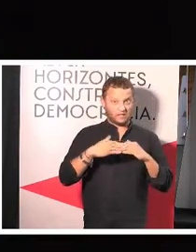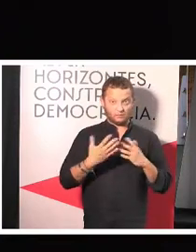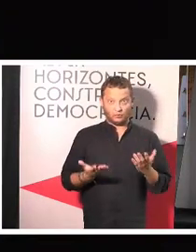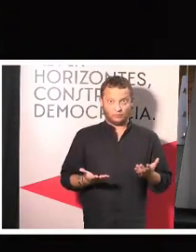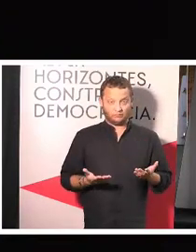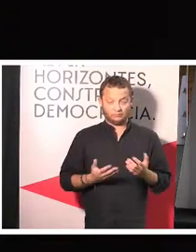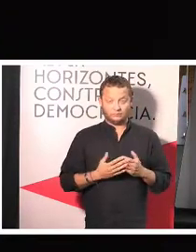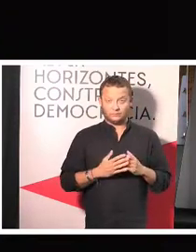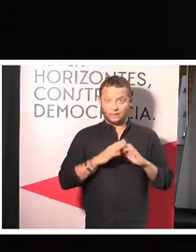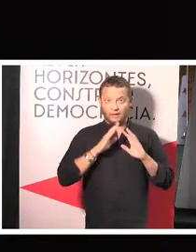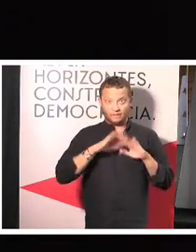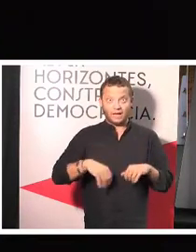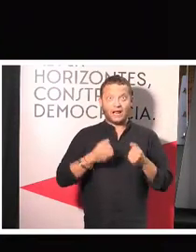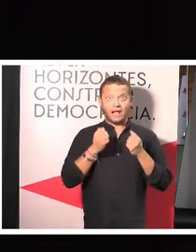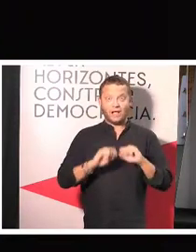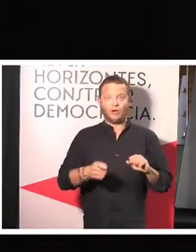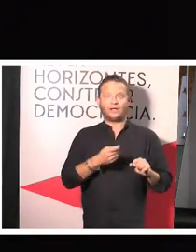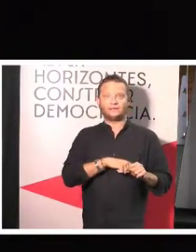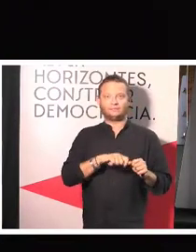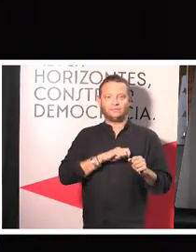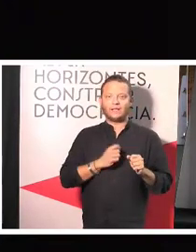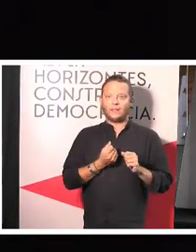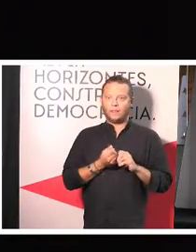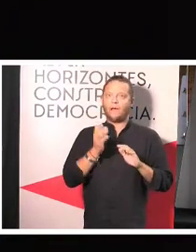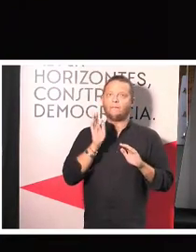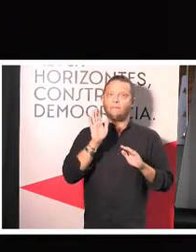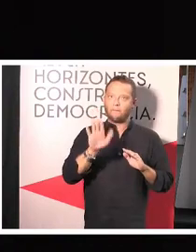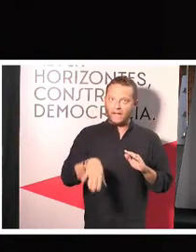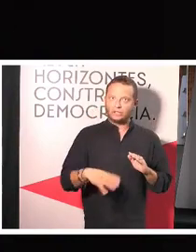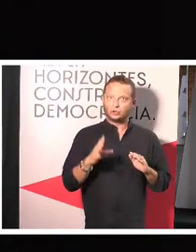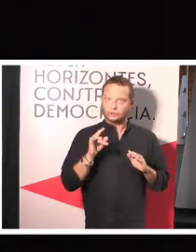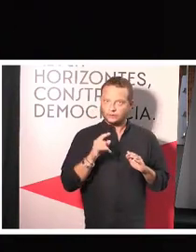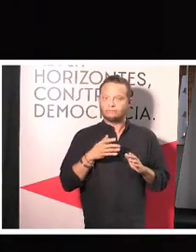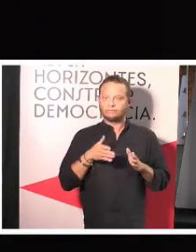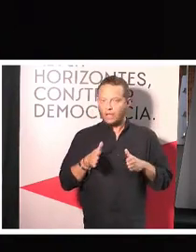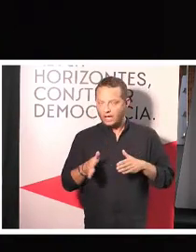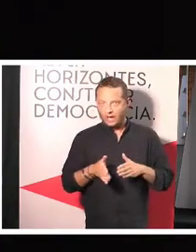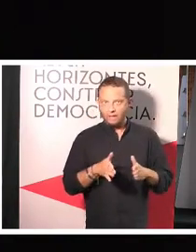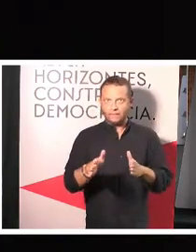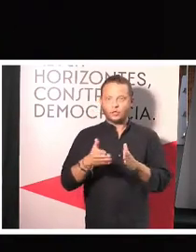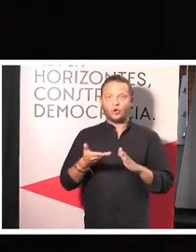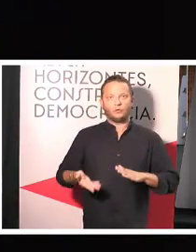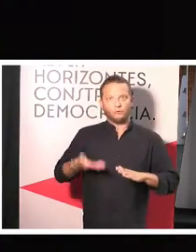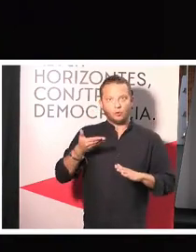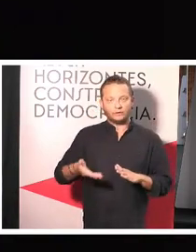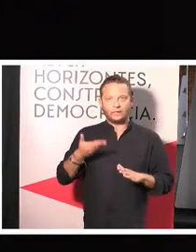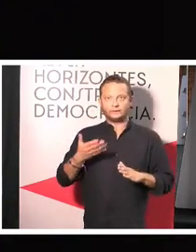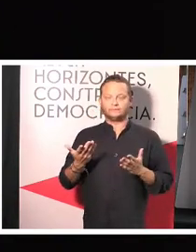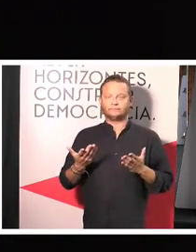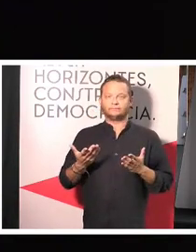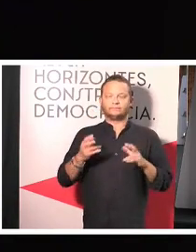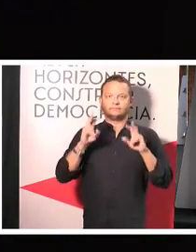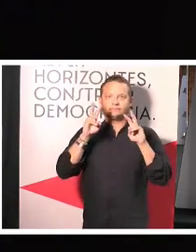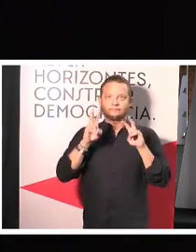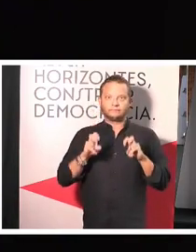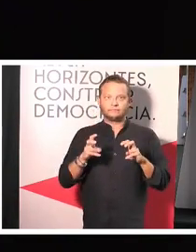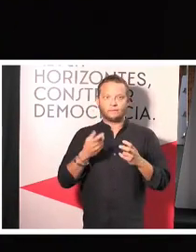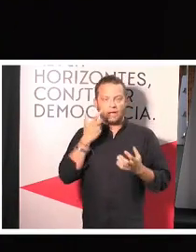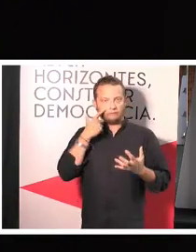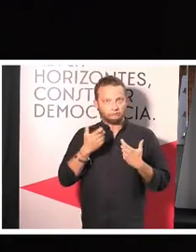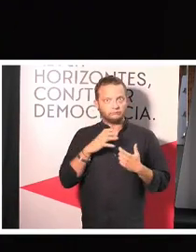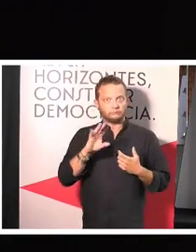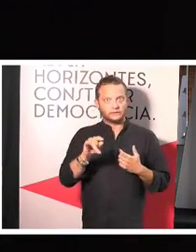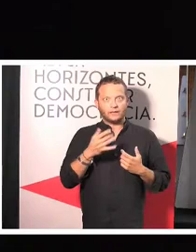cual, aunque España esté dando un paso unilateral en ese camino importante y simbólicamente